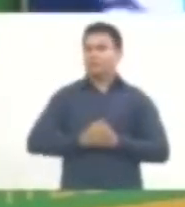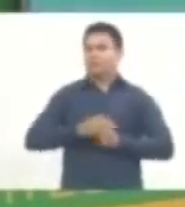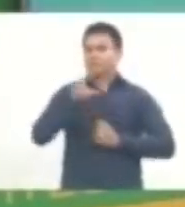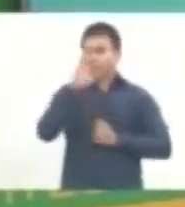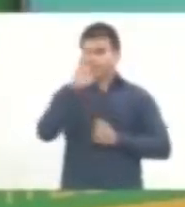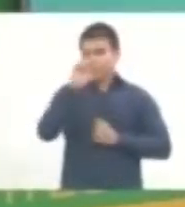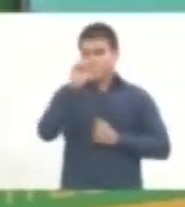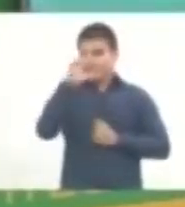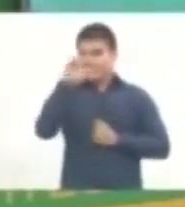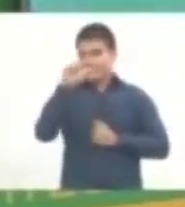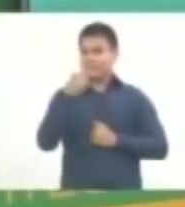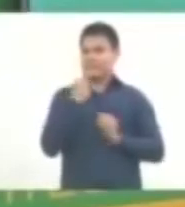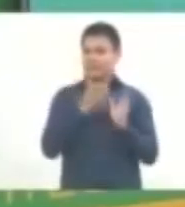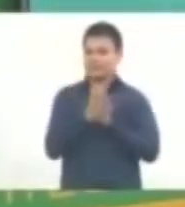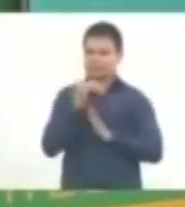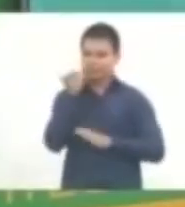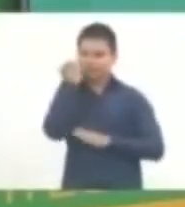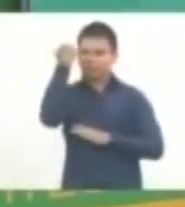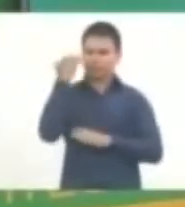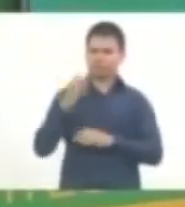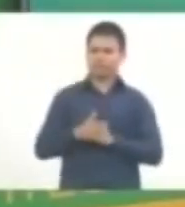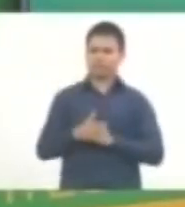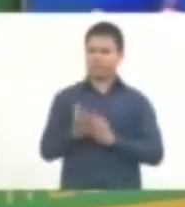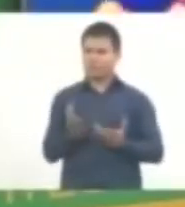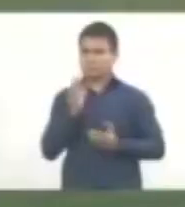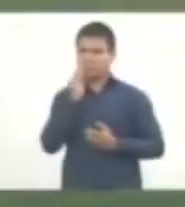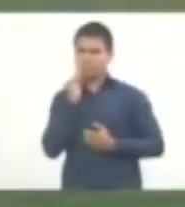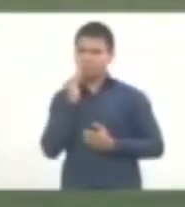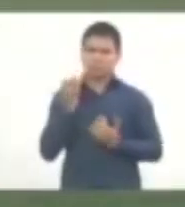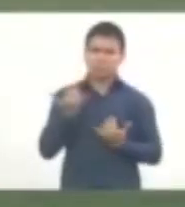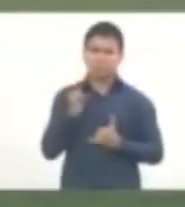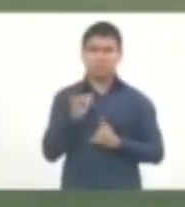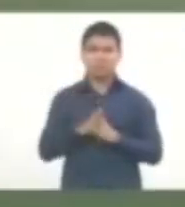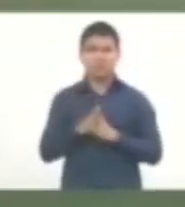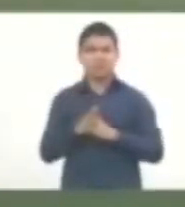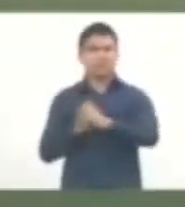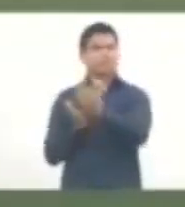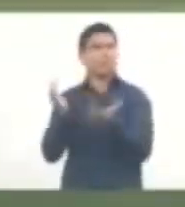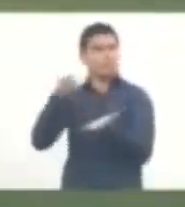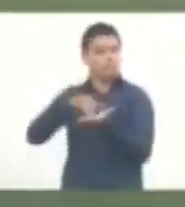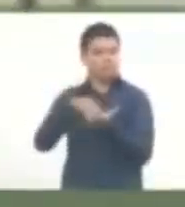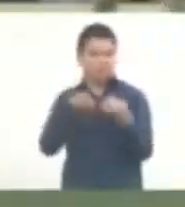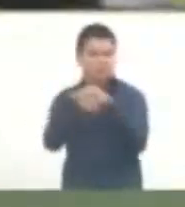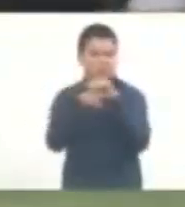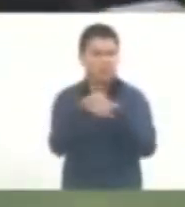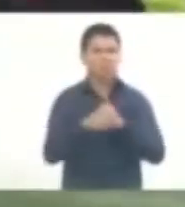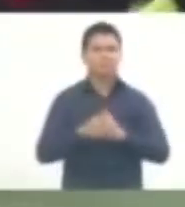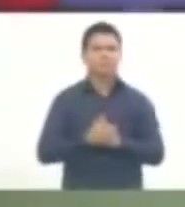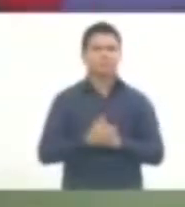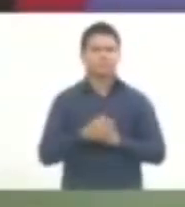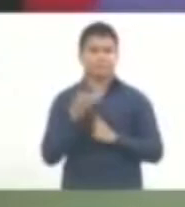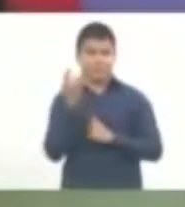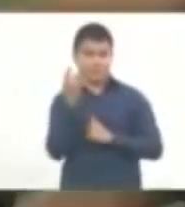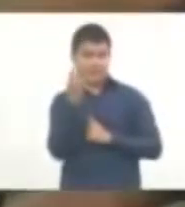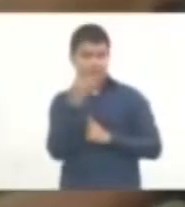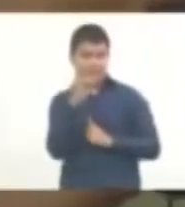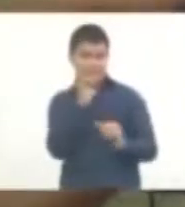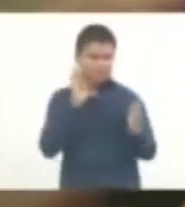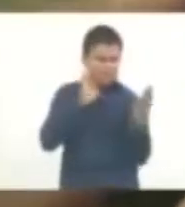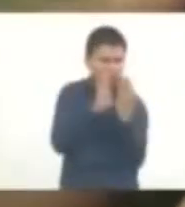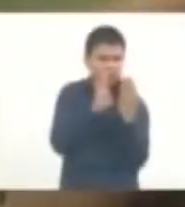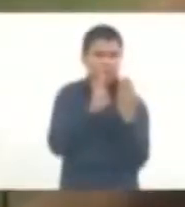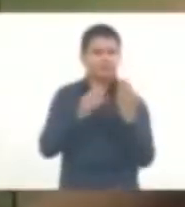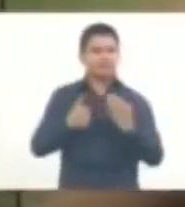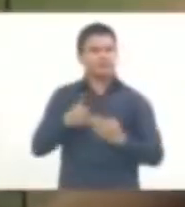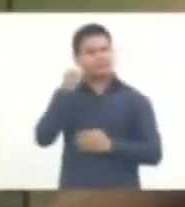con volverle a marcar a los del altiplano. Bolivia siempre representará un recuerdo bonito para Carlos Bacca. Para mí